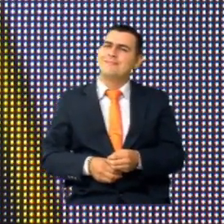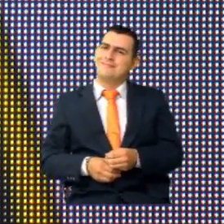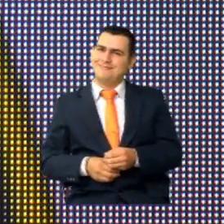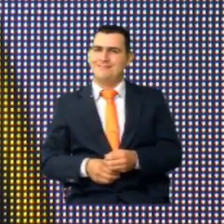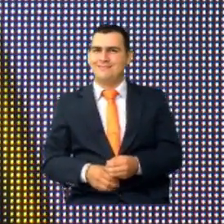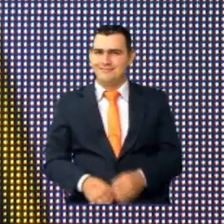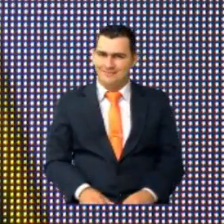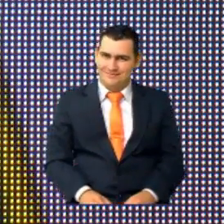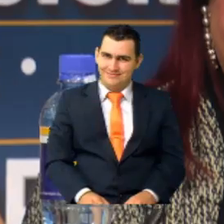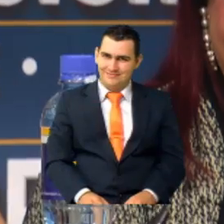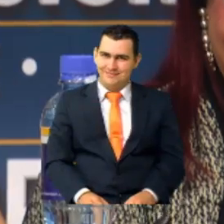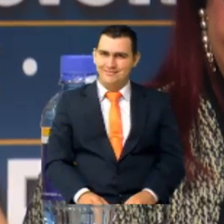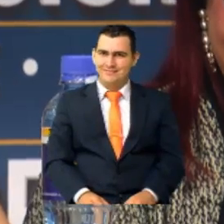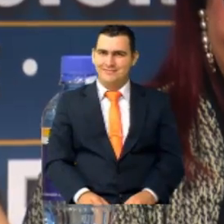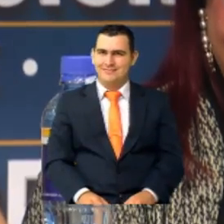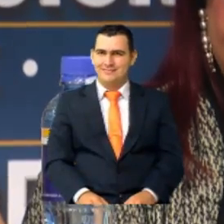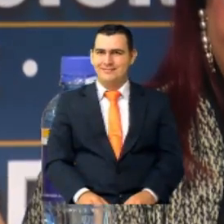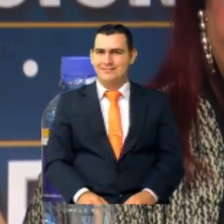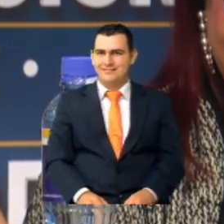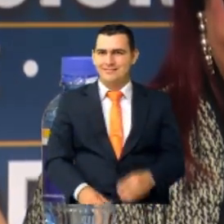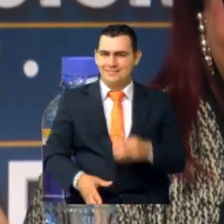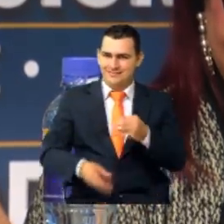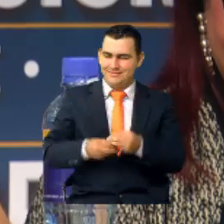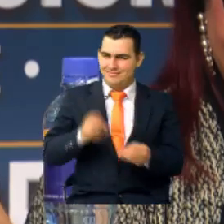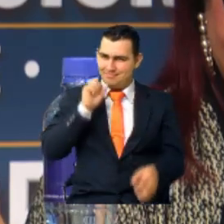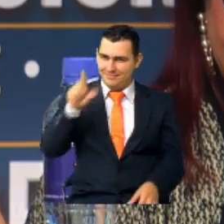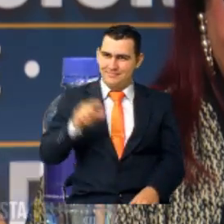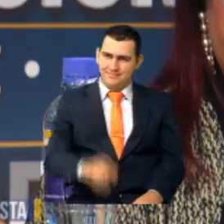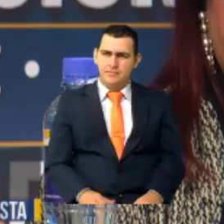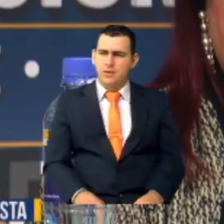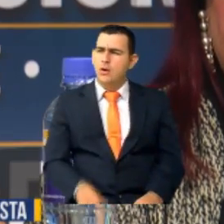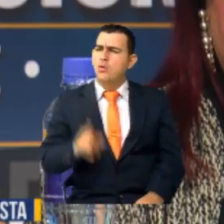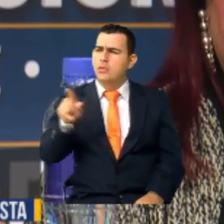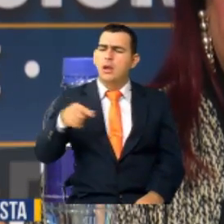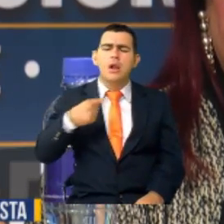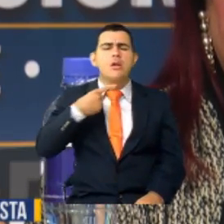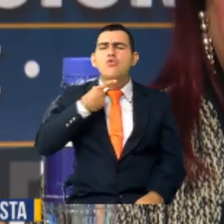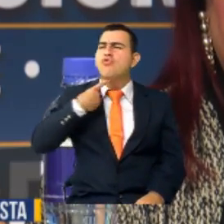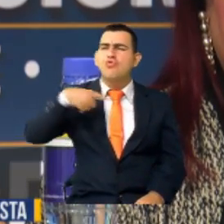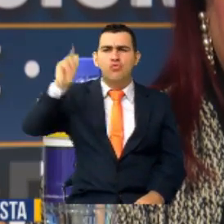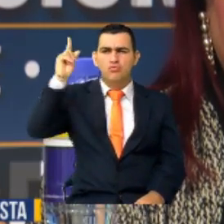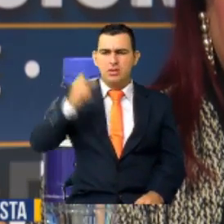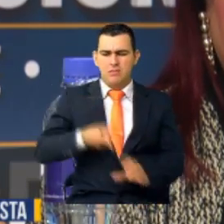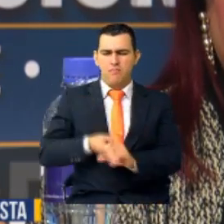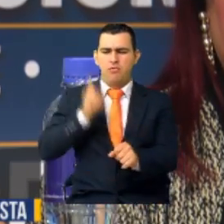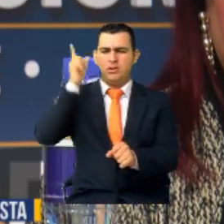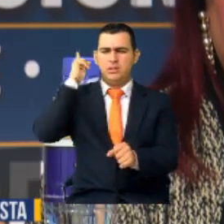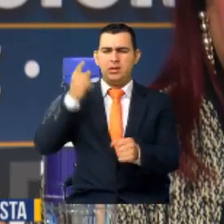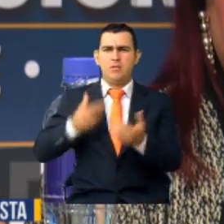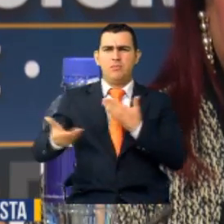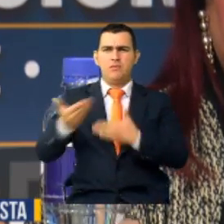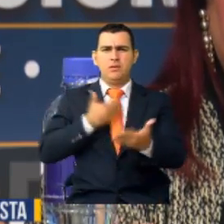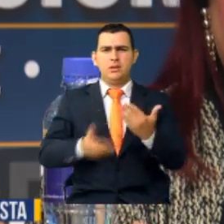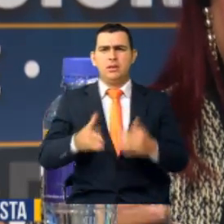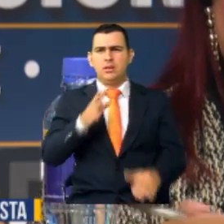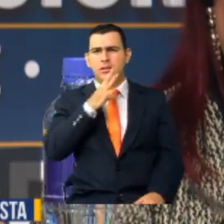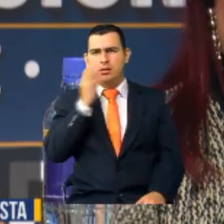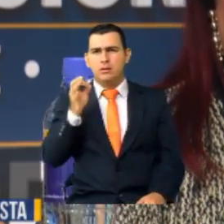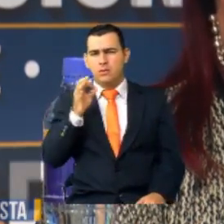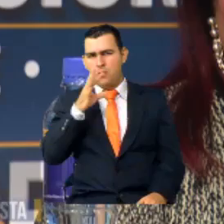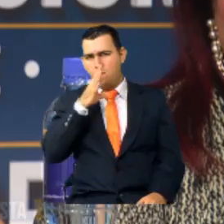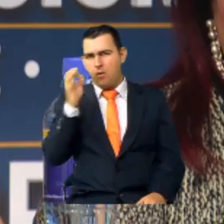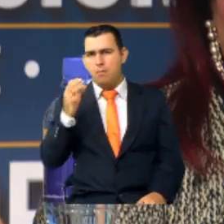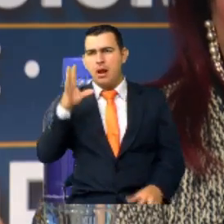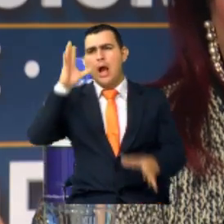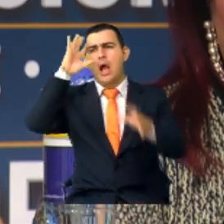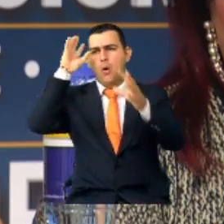Yanit. Es tiempo para la contrapregunta. Candidato, ¿qué no le gusta de la política pública que fue liderada e impulsada por el Gran Acuerdo Social